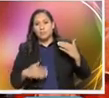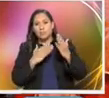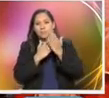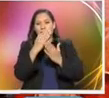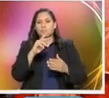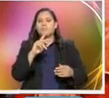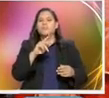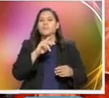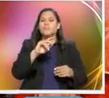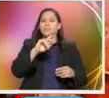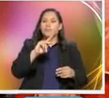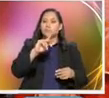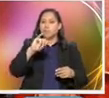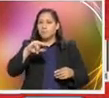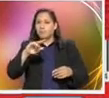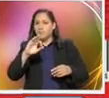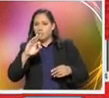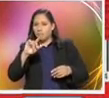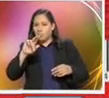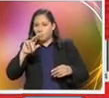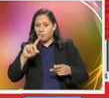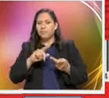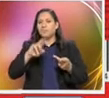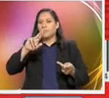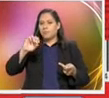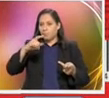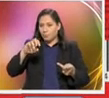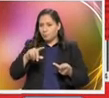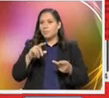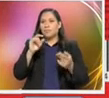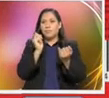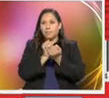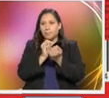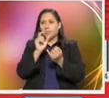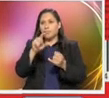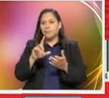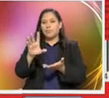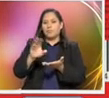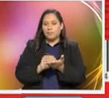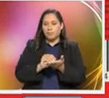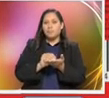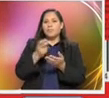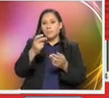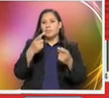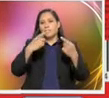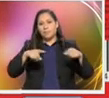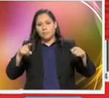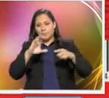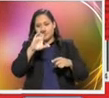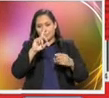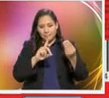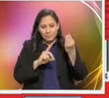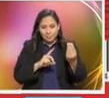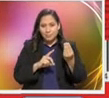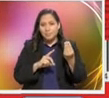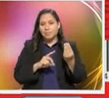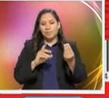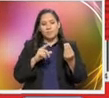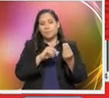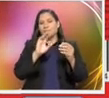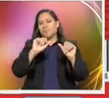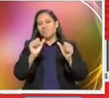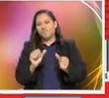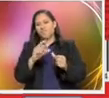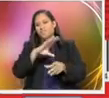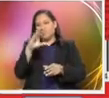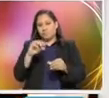Floyd, Rush y demás retomaron también este tipo de álbumes que son toda una obra completa, ¿no? O